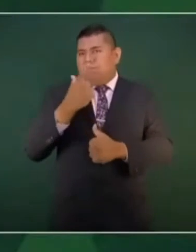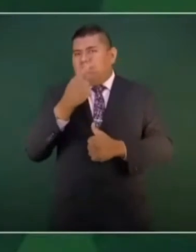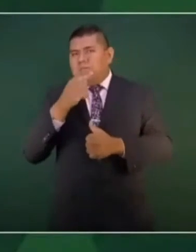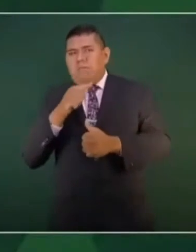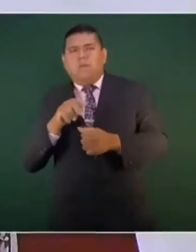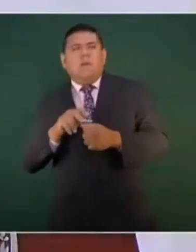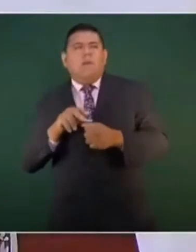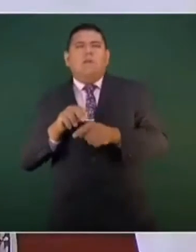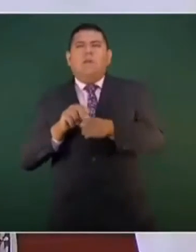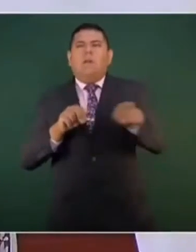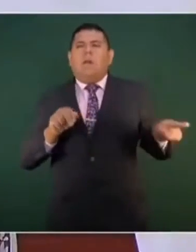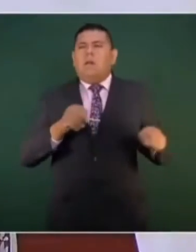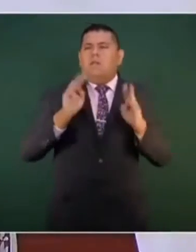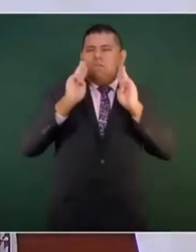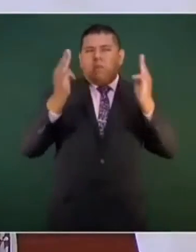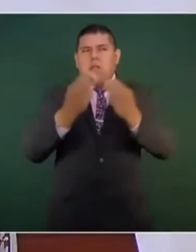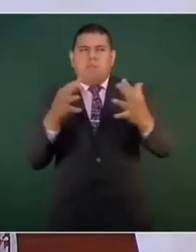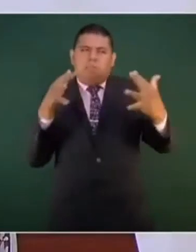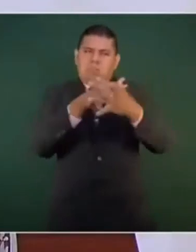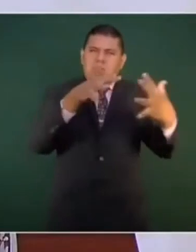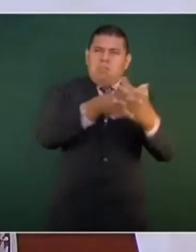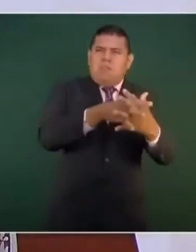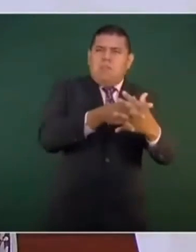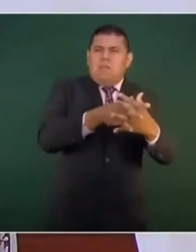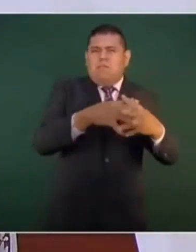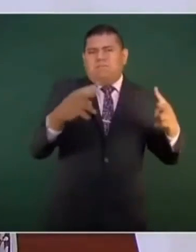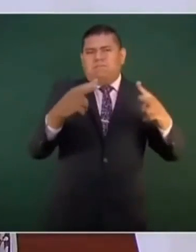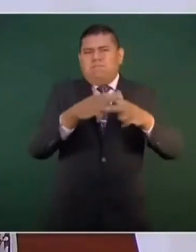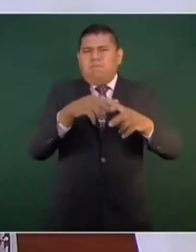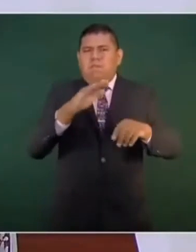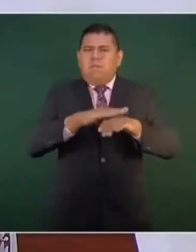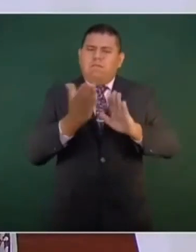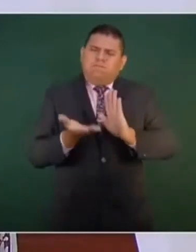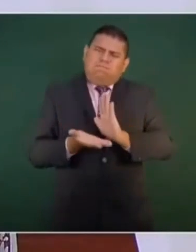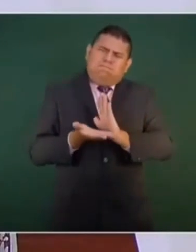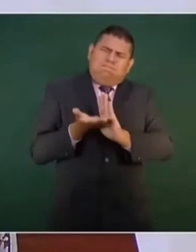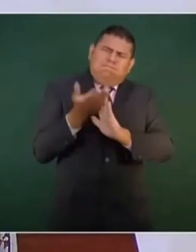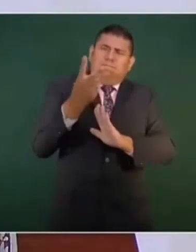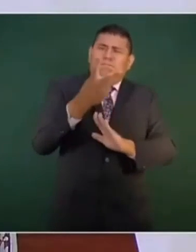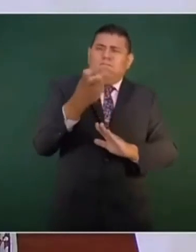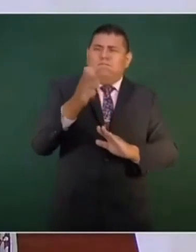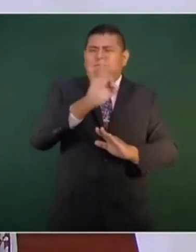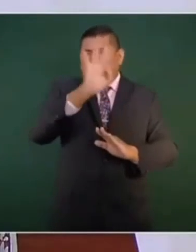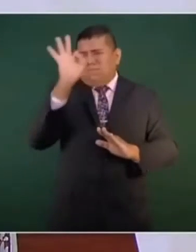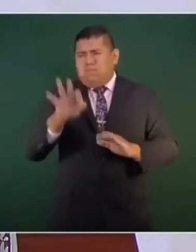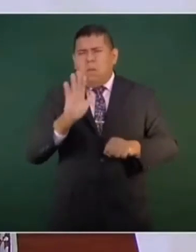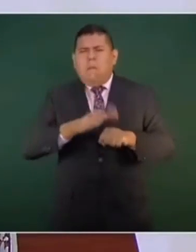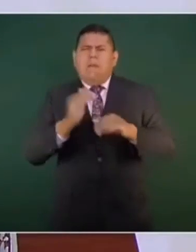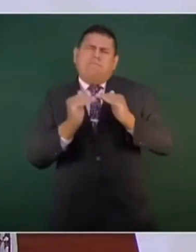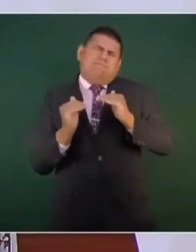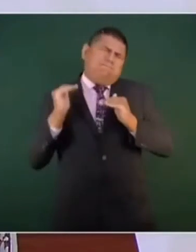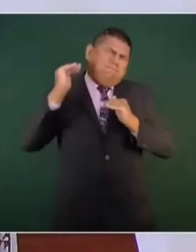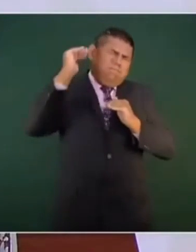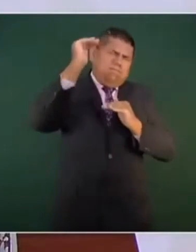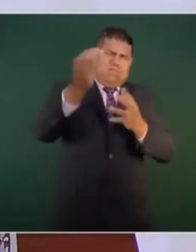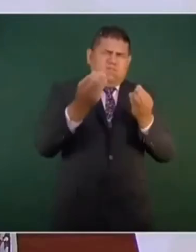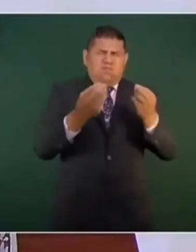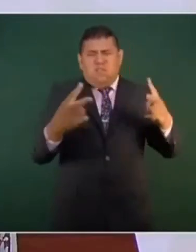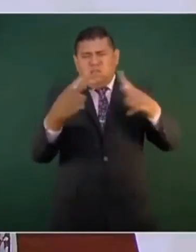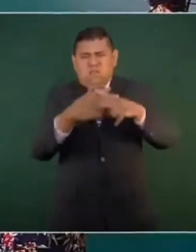incrementó casi 200% en su gobierno los homicidios.